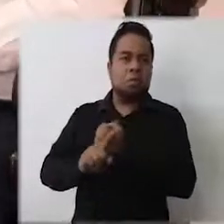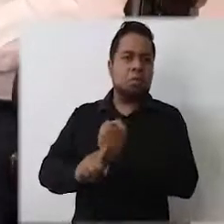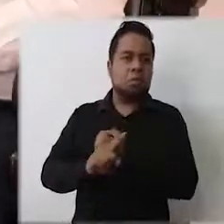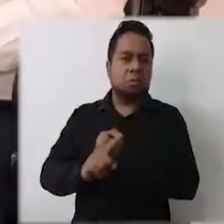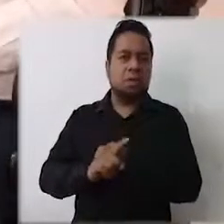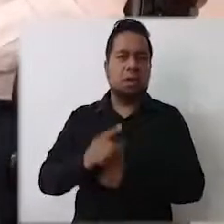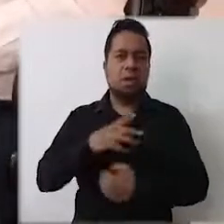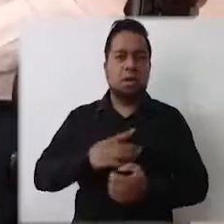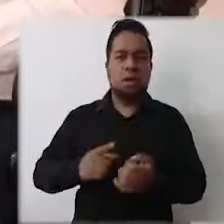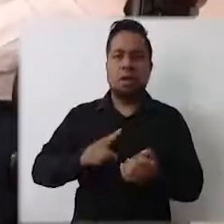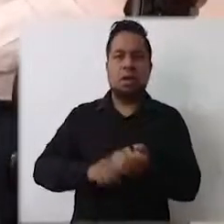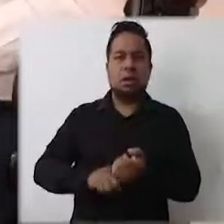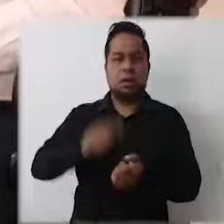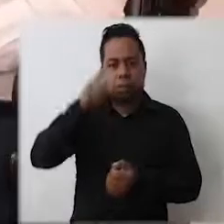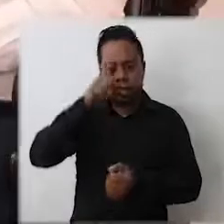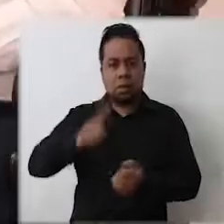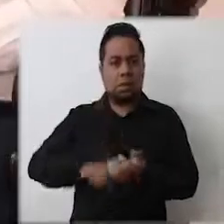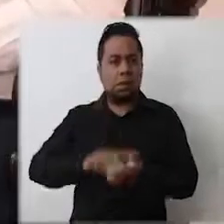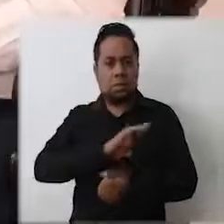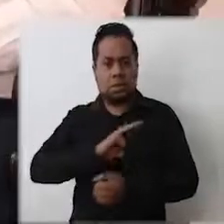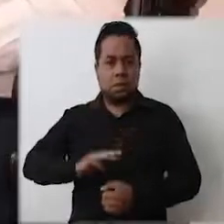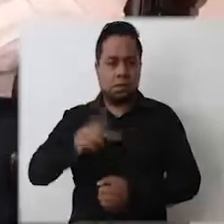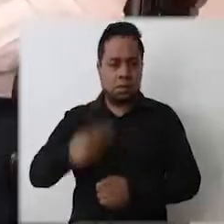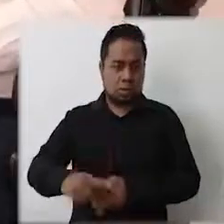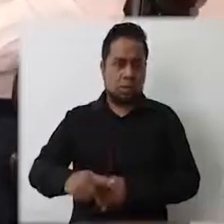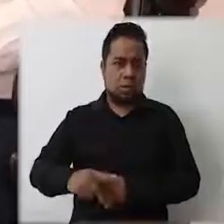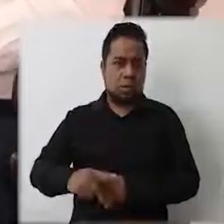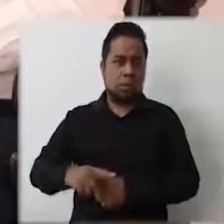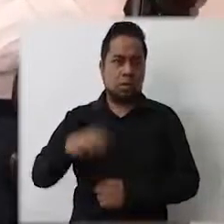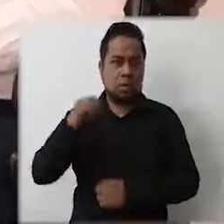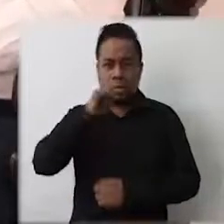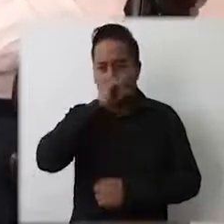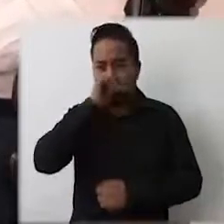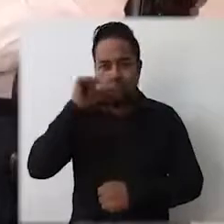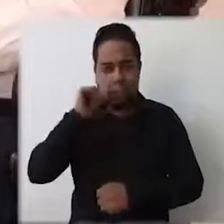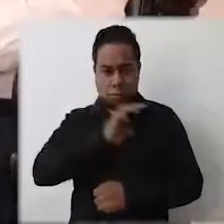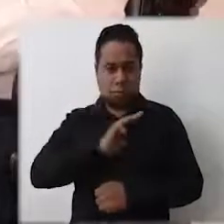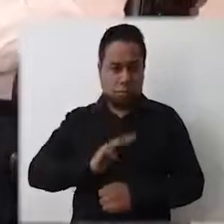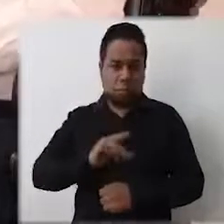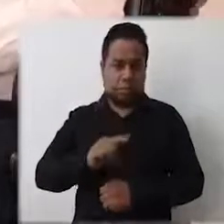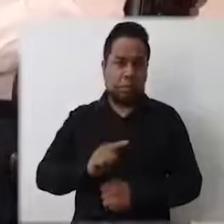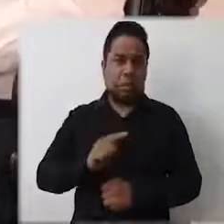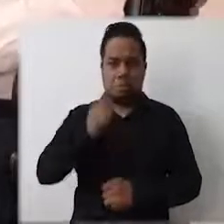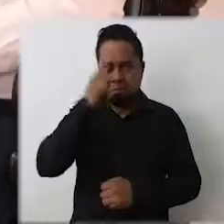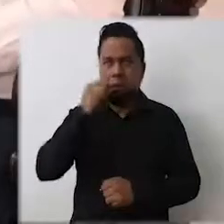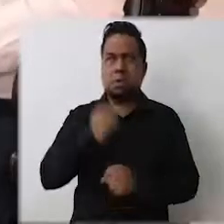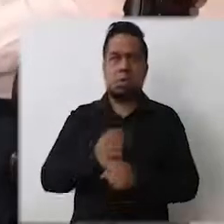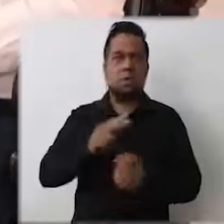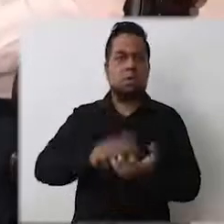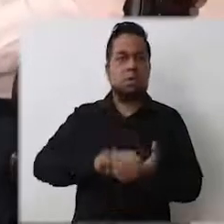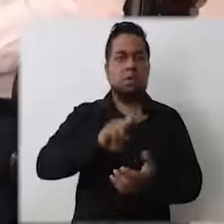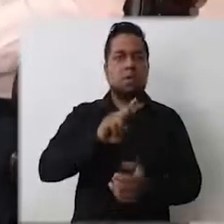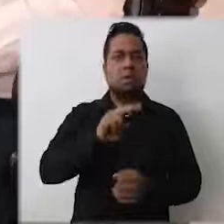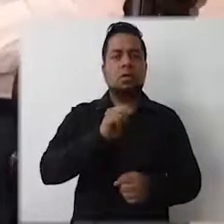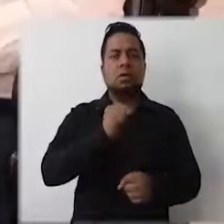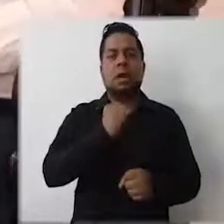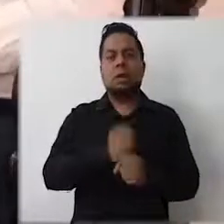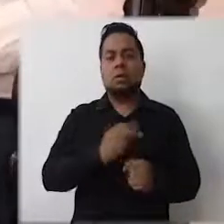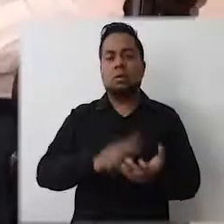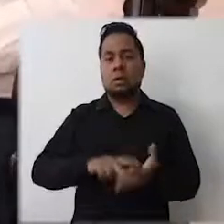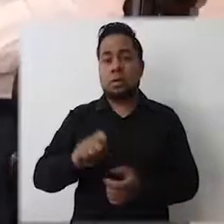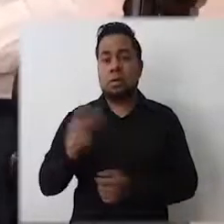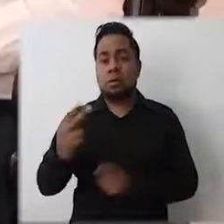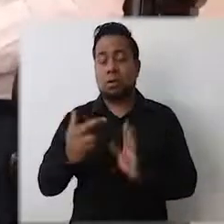de facilitar y ser más accesible el mismo desempeño de todas, buscamos que esta